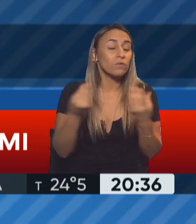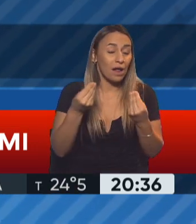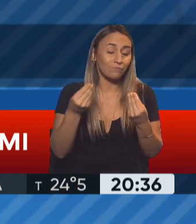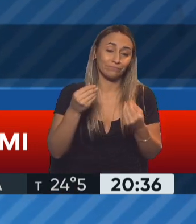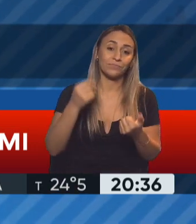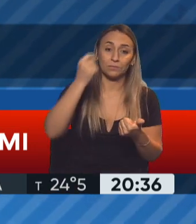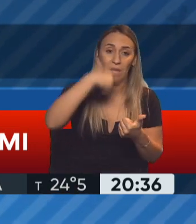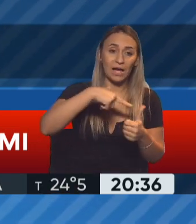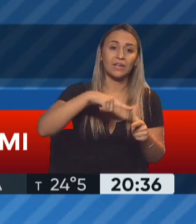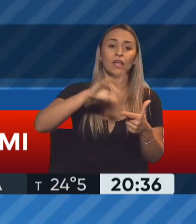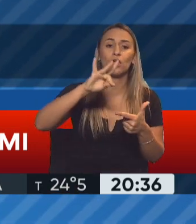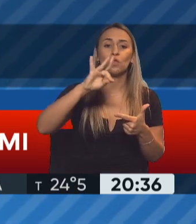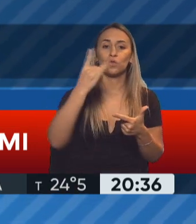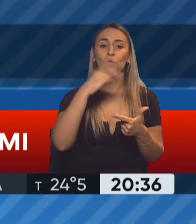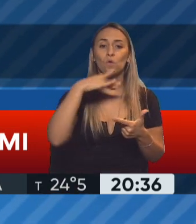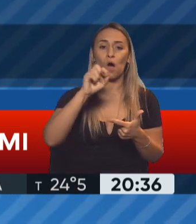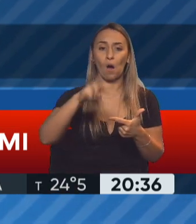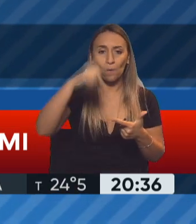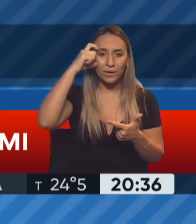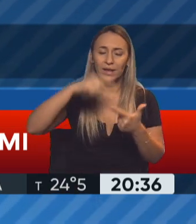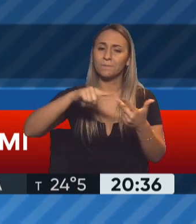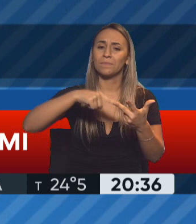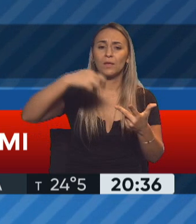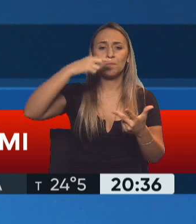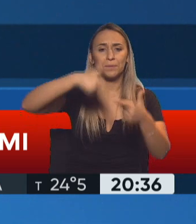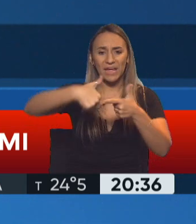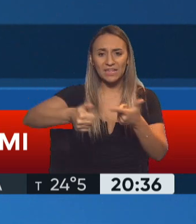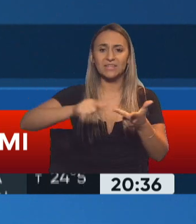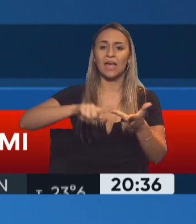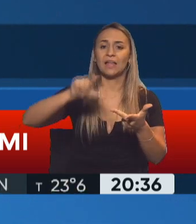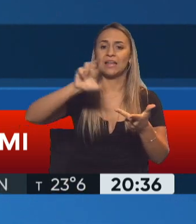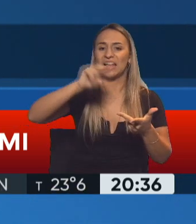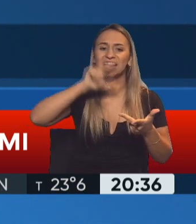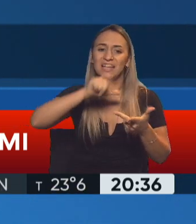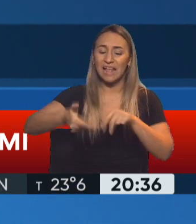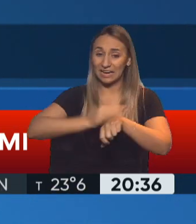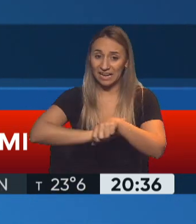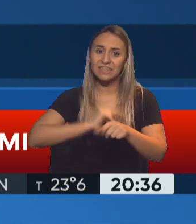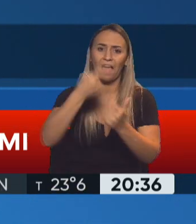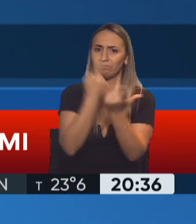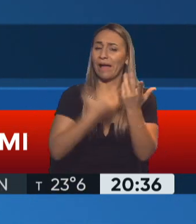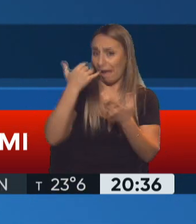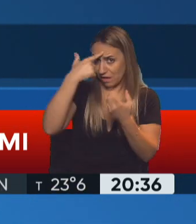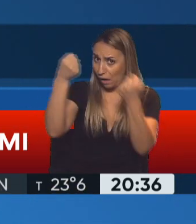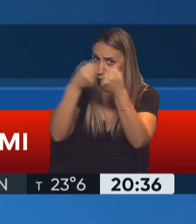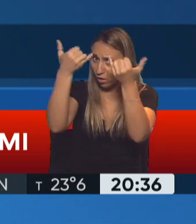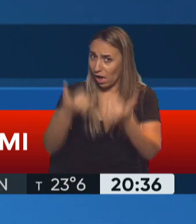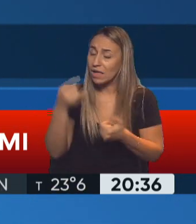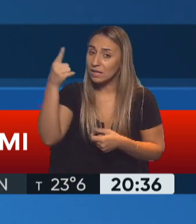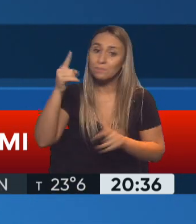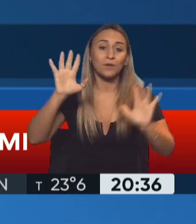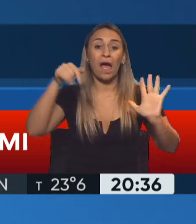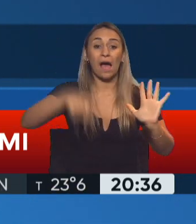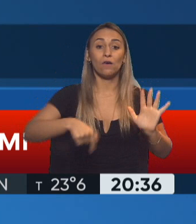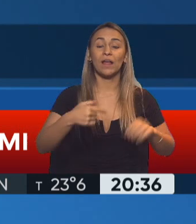dos jóvenes peñas también rodríguez larreta o sea que hoy existe un acuerdo lo que debería por ahí ensalzar